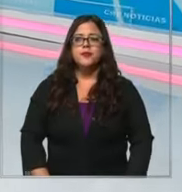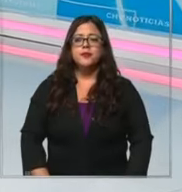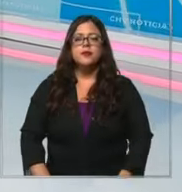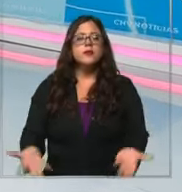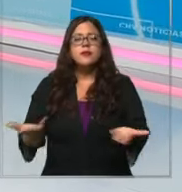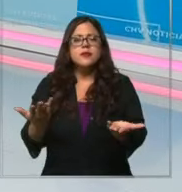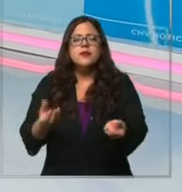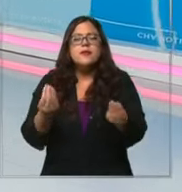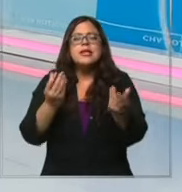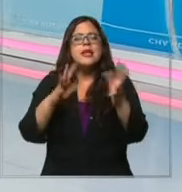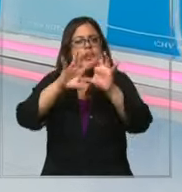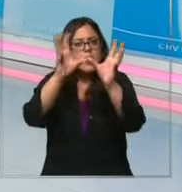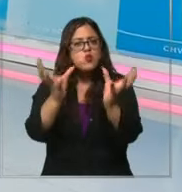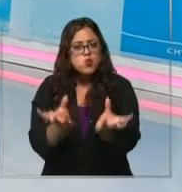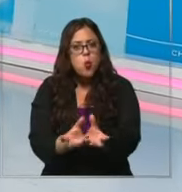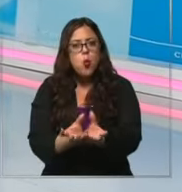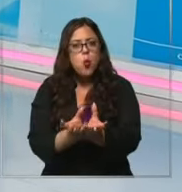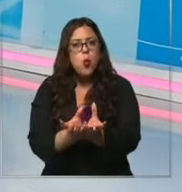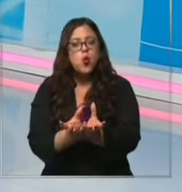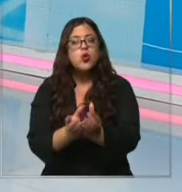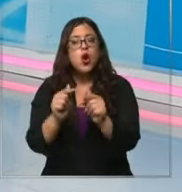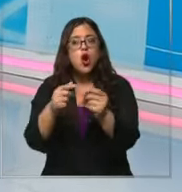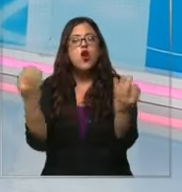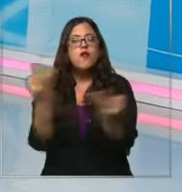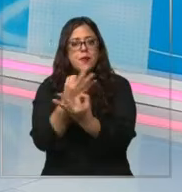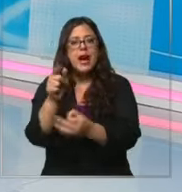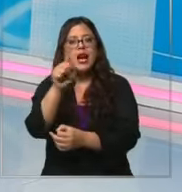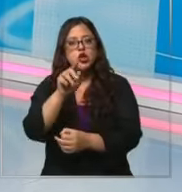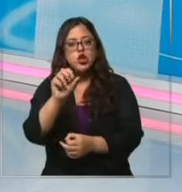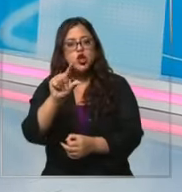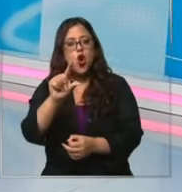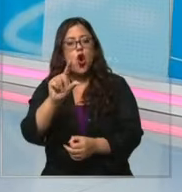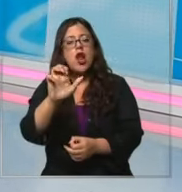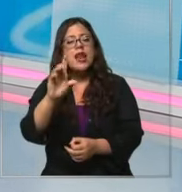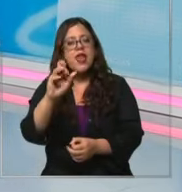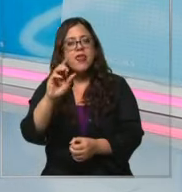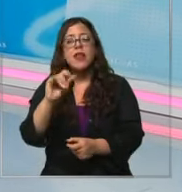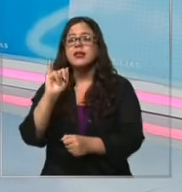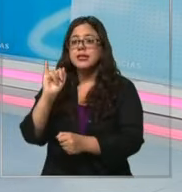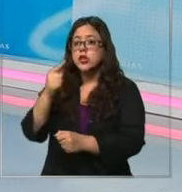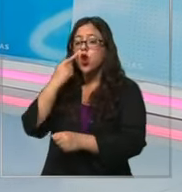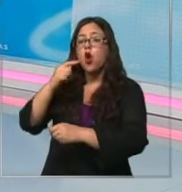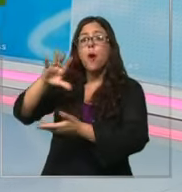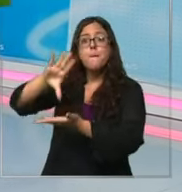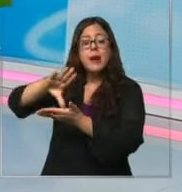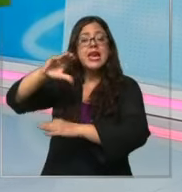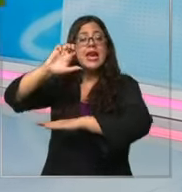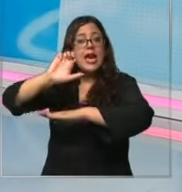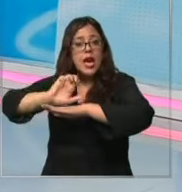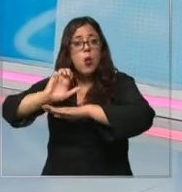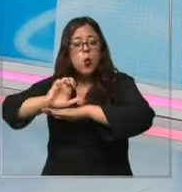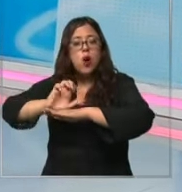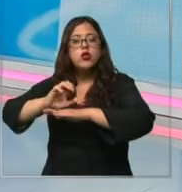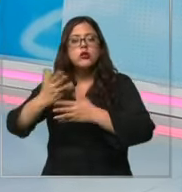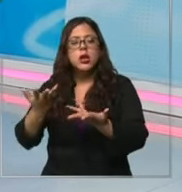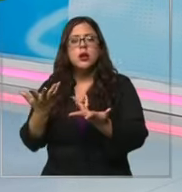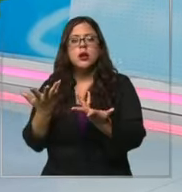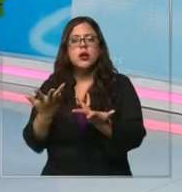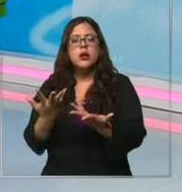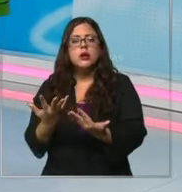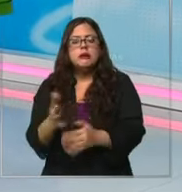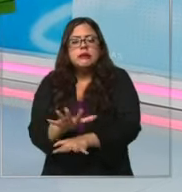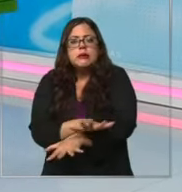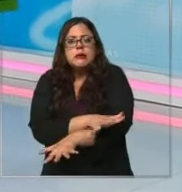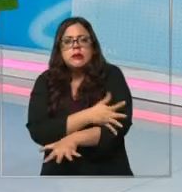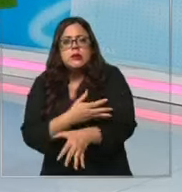Vemos qué pasa en el resto del mundo. De eso nos cuenta Soledad Agüero. Sol. Sí, Pati, porque en Ecuador todavía sigue la conmoción